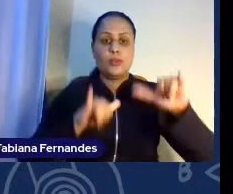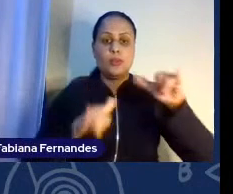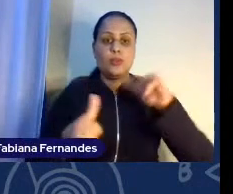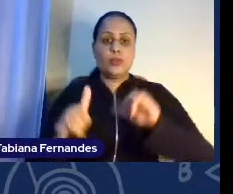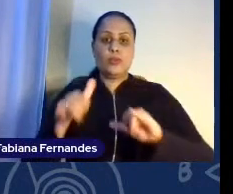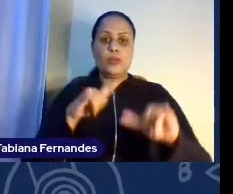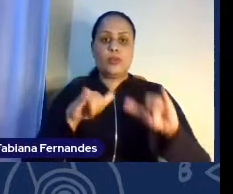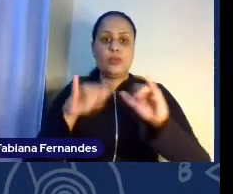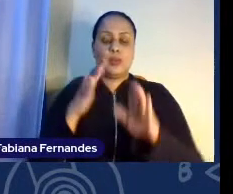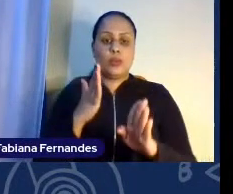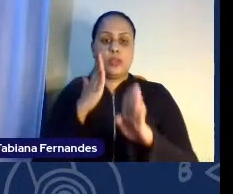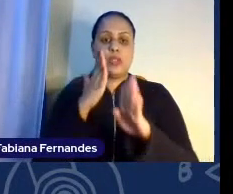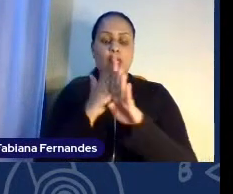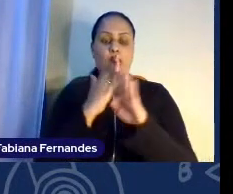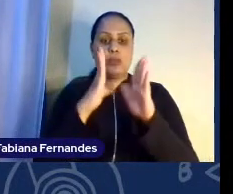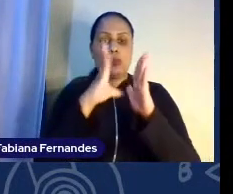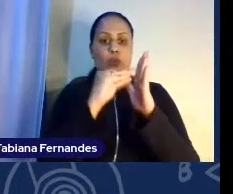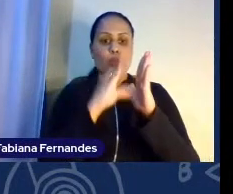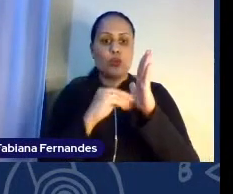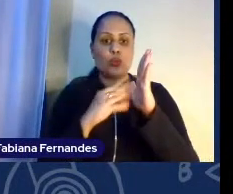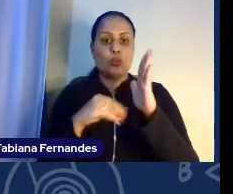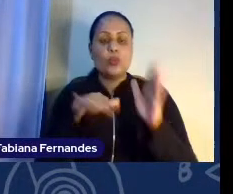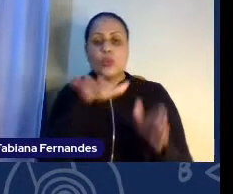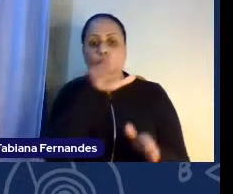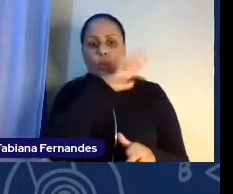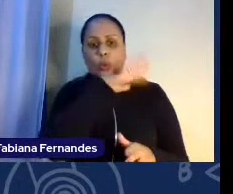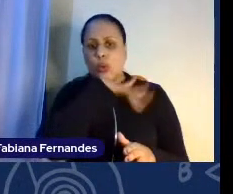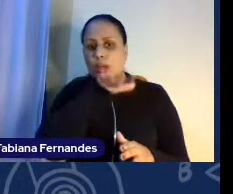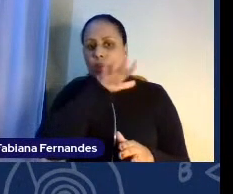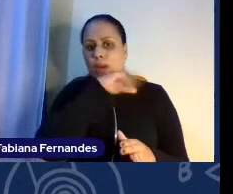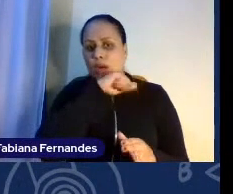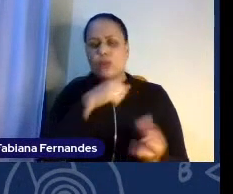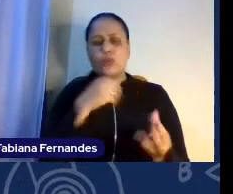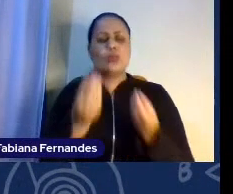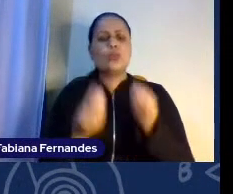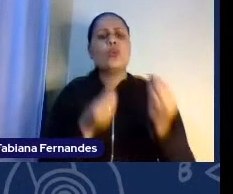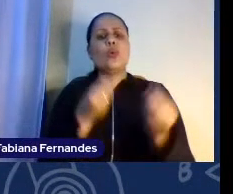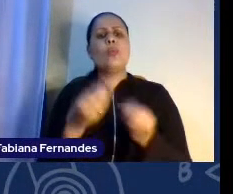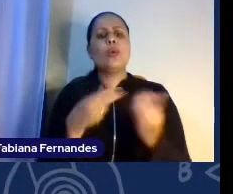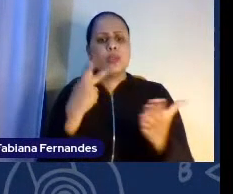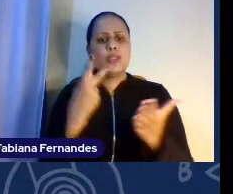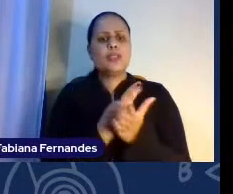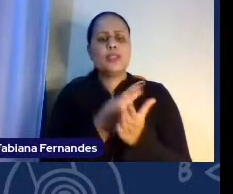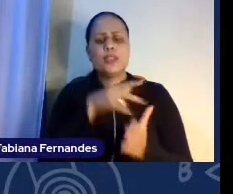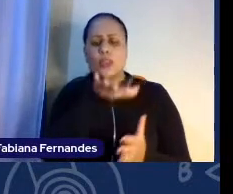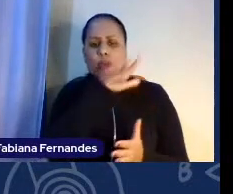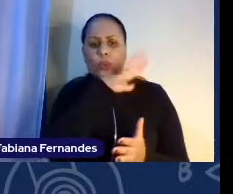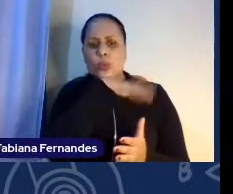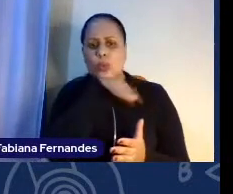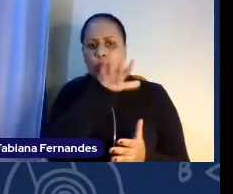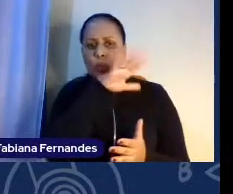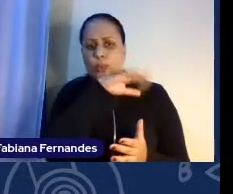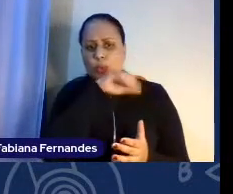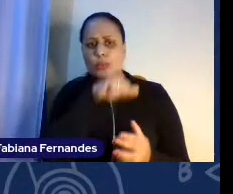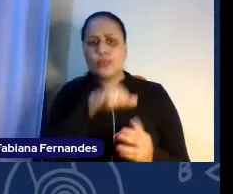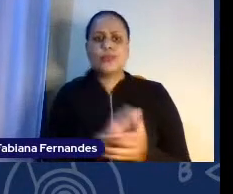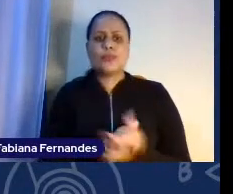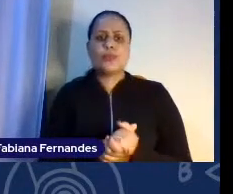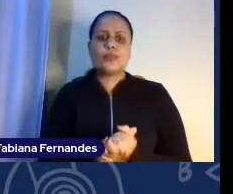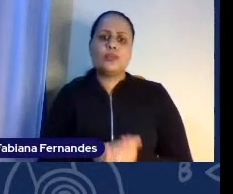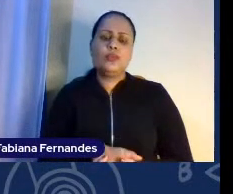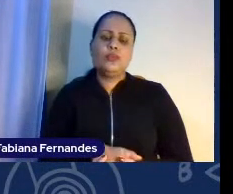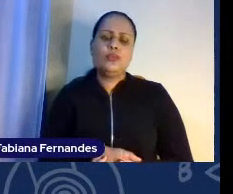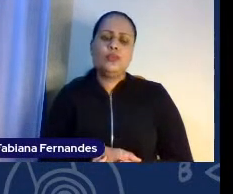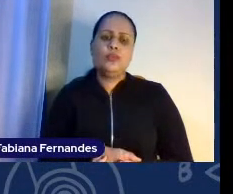modelo animal para ver el efecto del ácido valproico sobre el desarrollo. Y